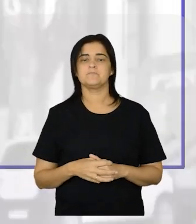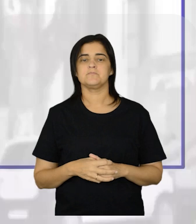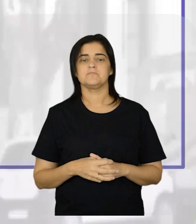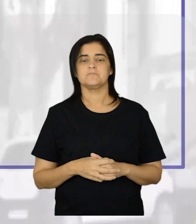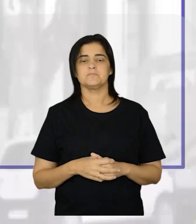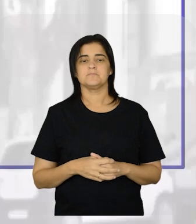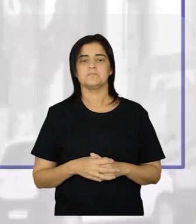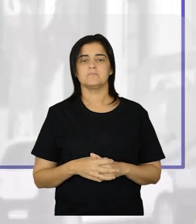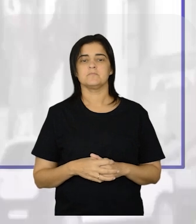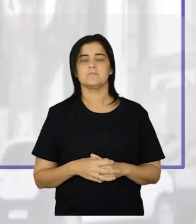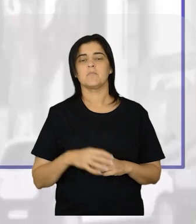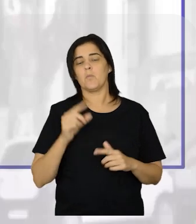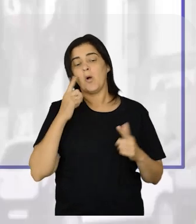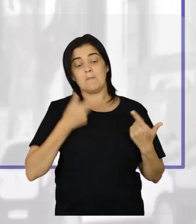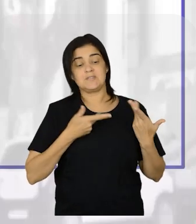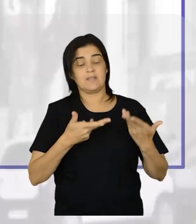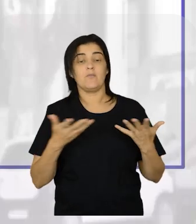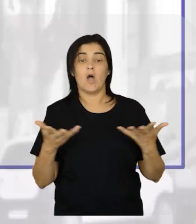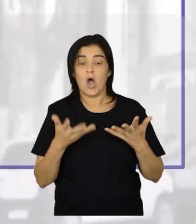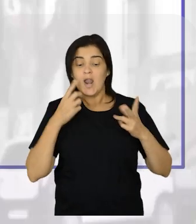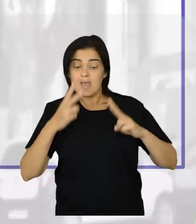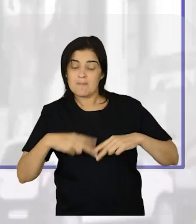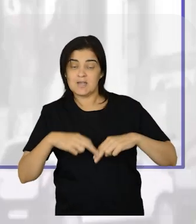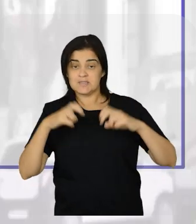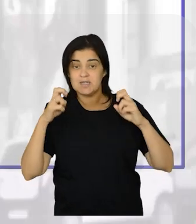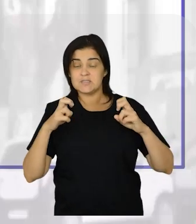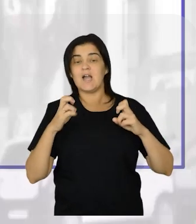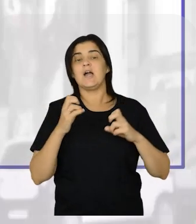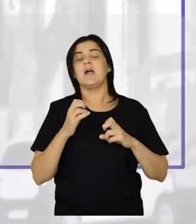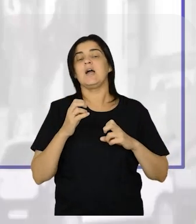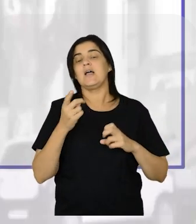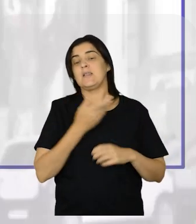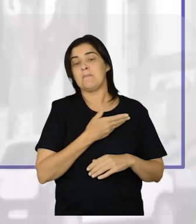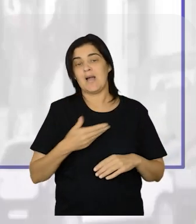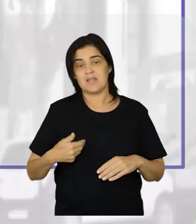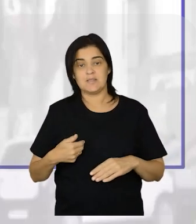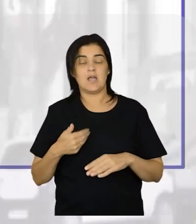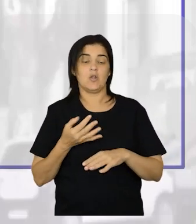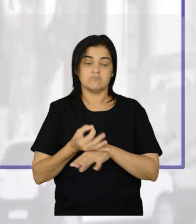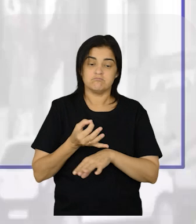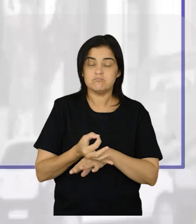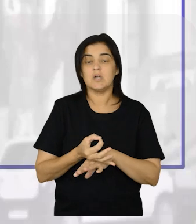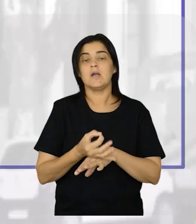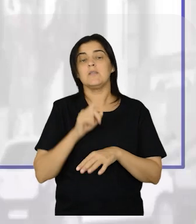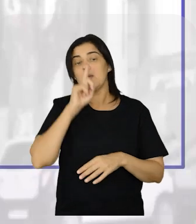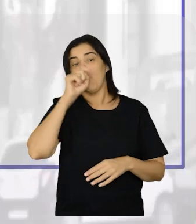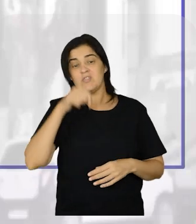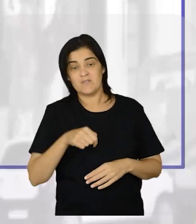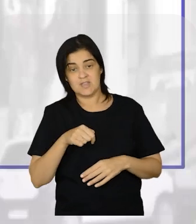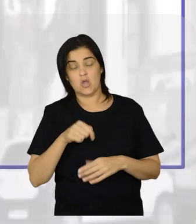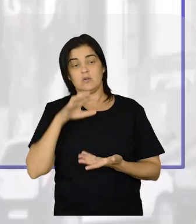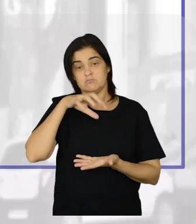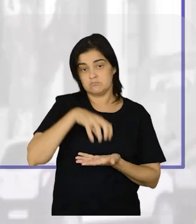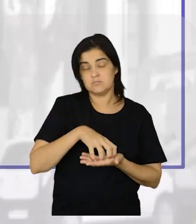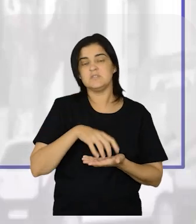Bueno, un poco presentando ahora la investigación, los institutos normales de Montevideo